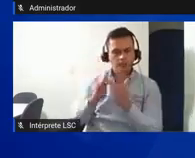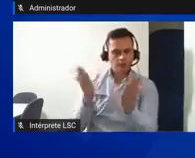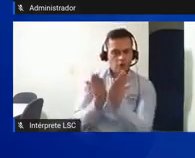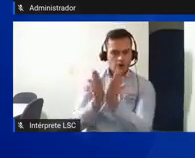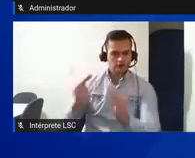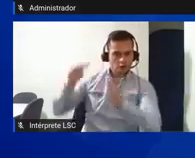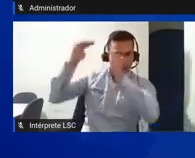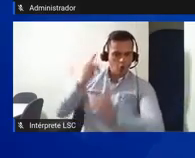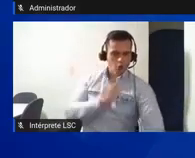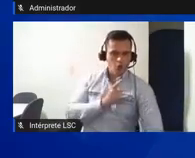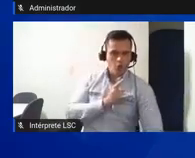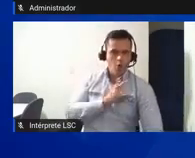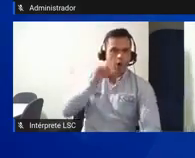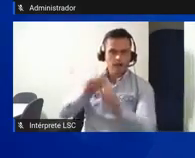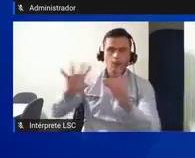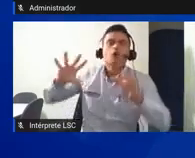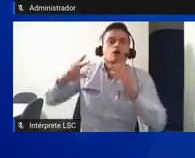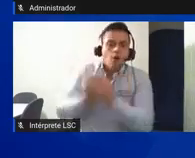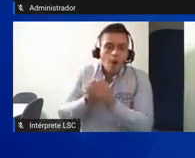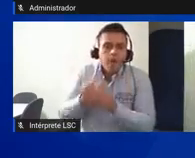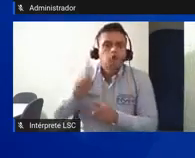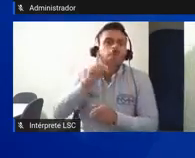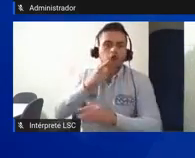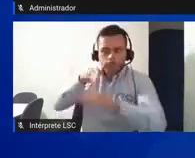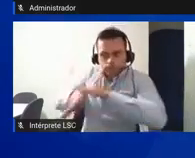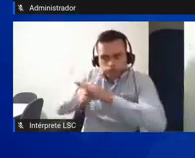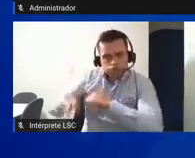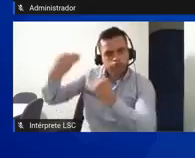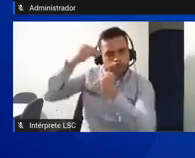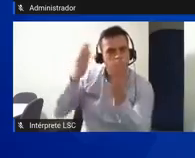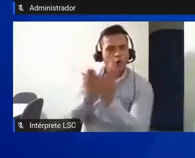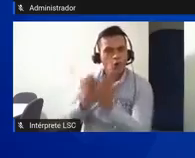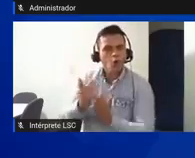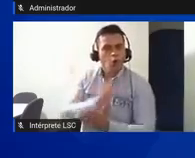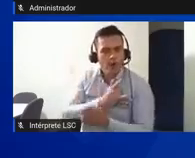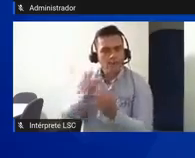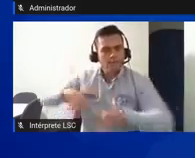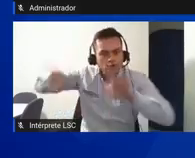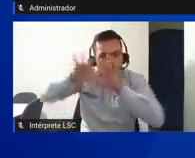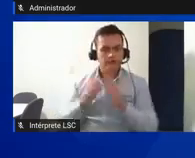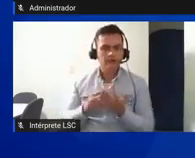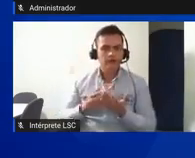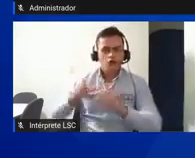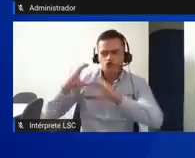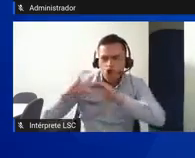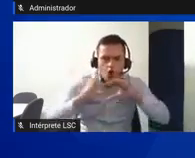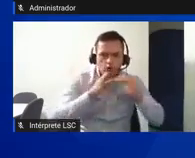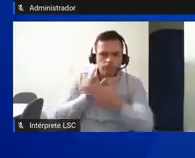para facilitar la inclusión también de la comunidad sorda y la comunicación entre todos. Entonces,